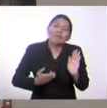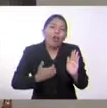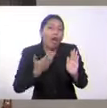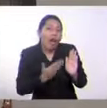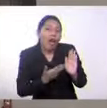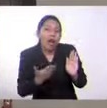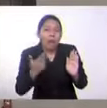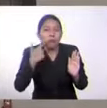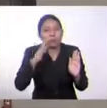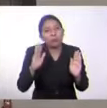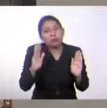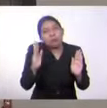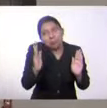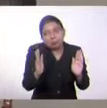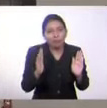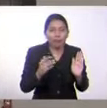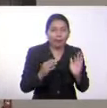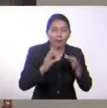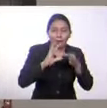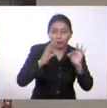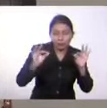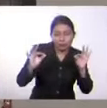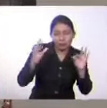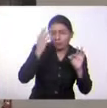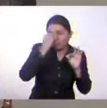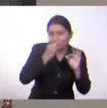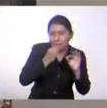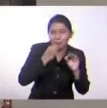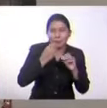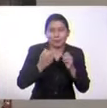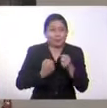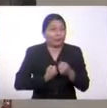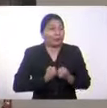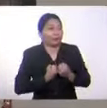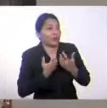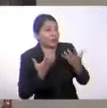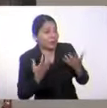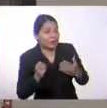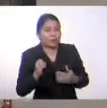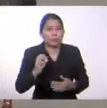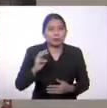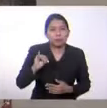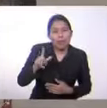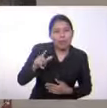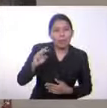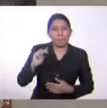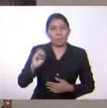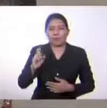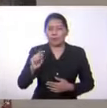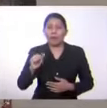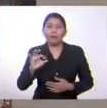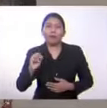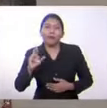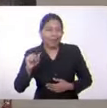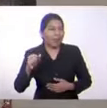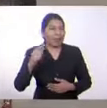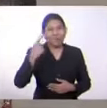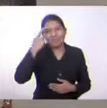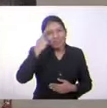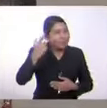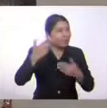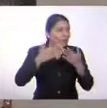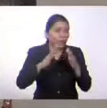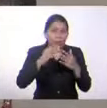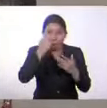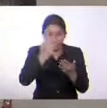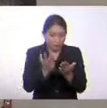como las figuras literarias, la alegoría, el símil, la metáfora. ¿Para qué? Para impactar los